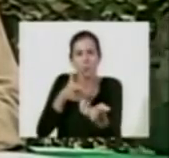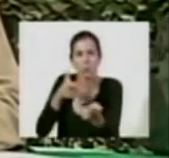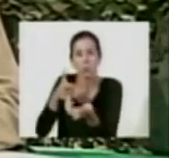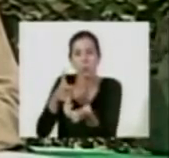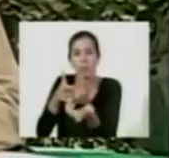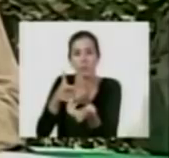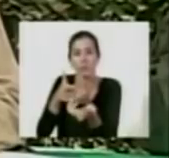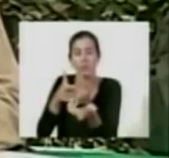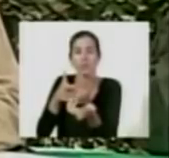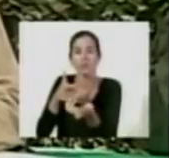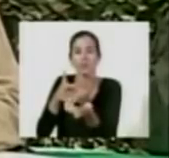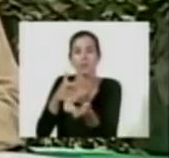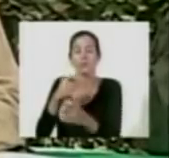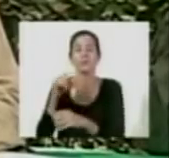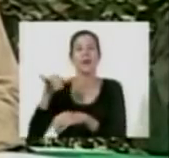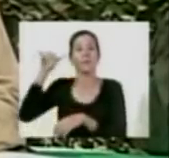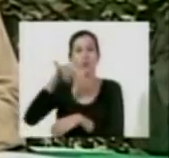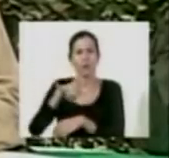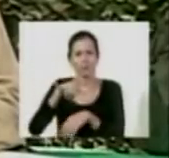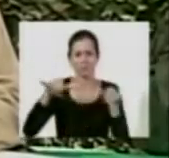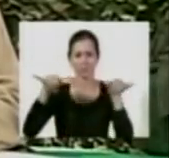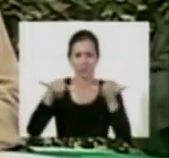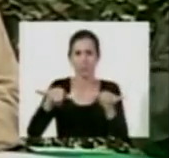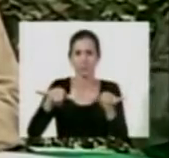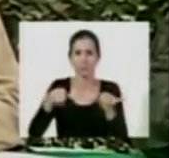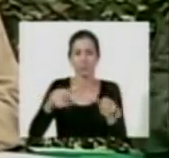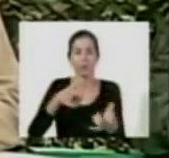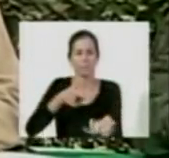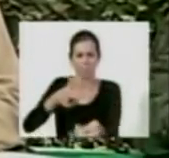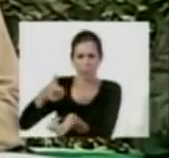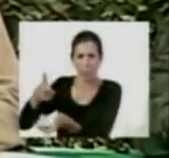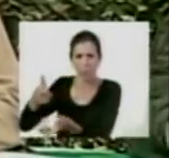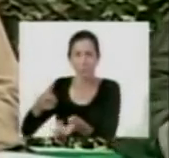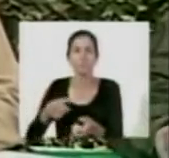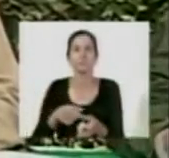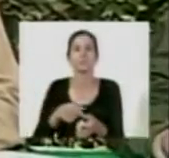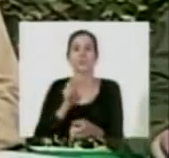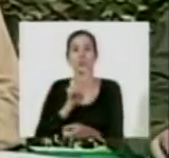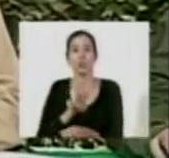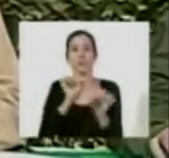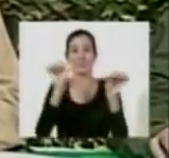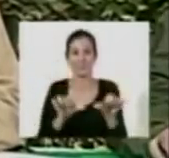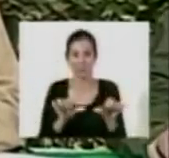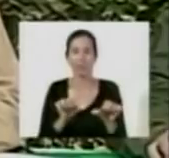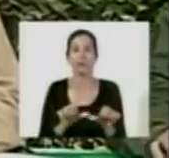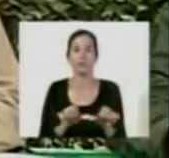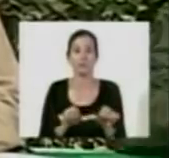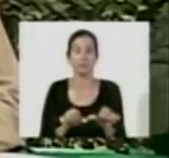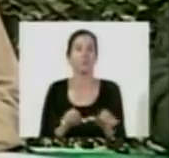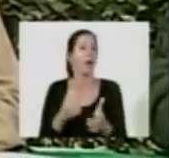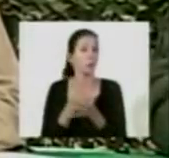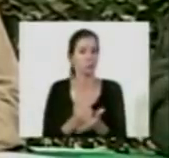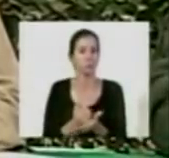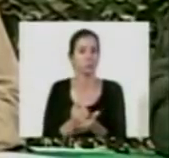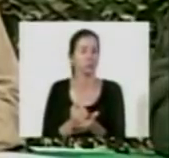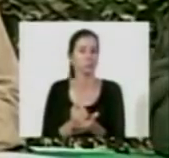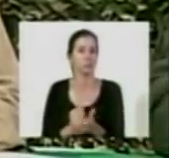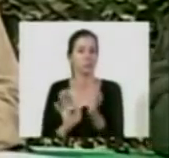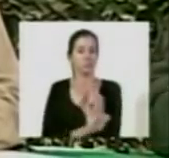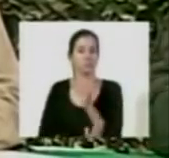antiaéreos Pechora y Buk. Dos sistemas, bueno, que hacen a nuestra patria una patria